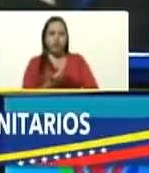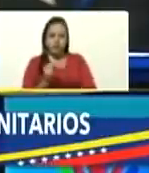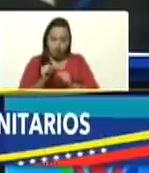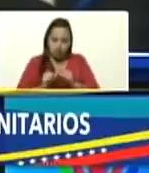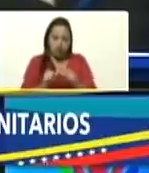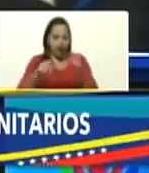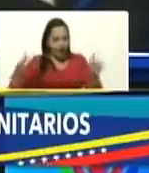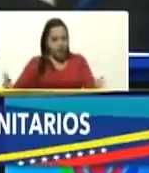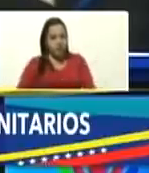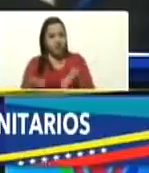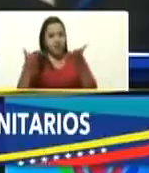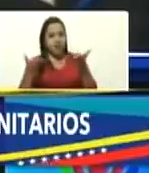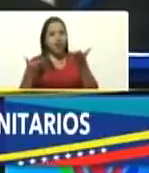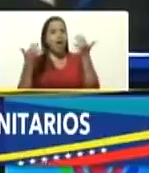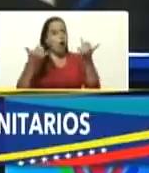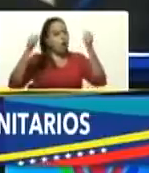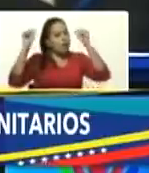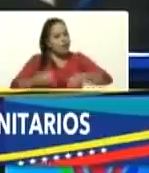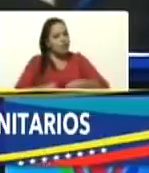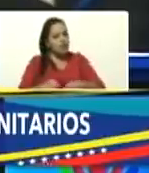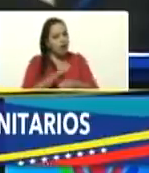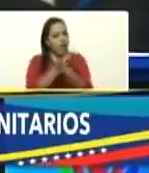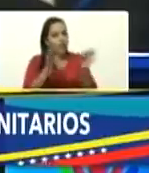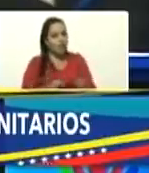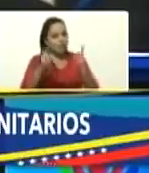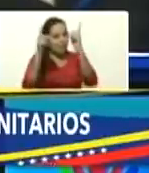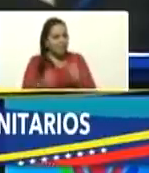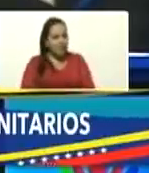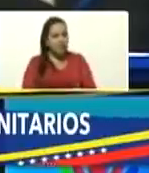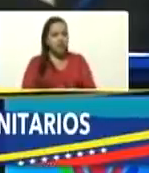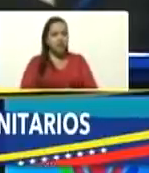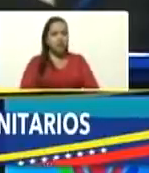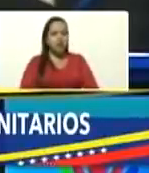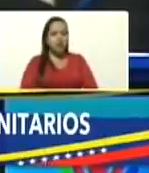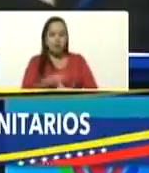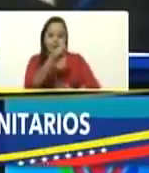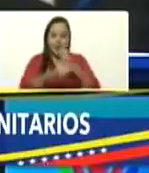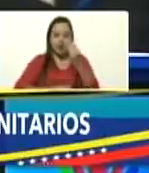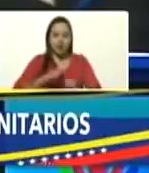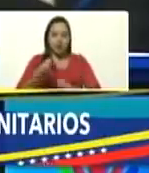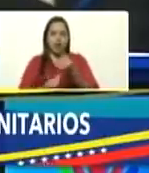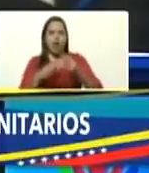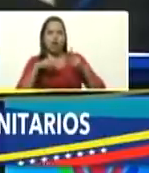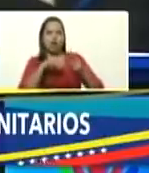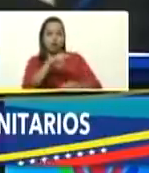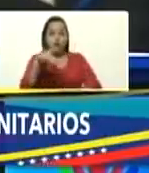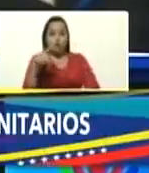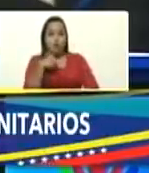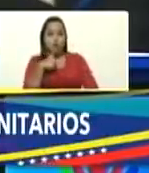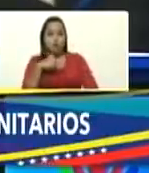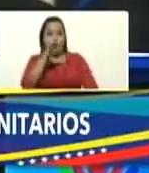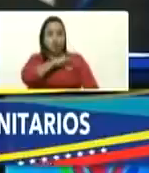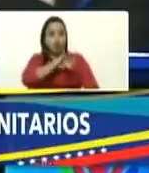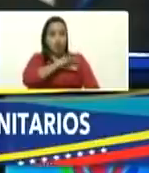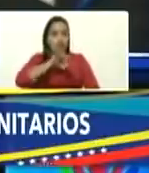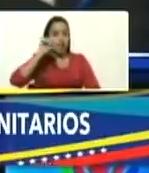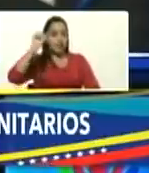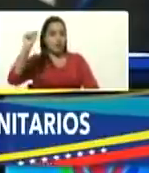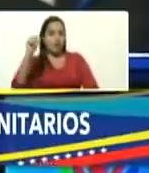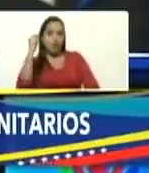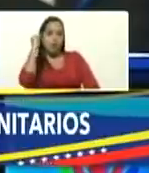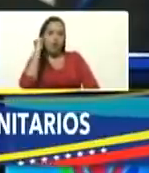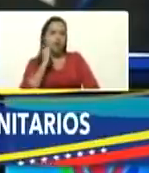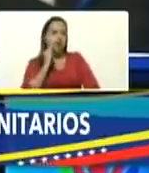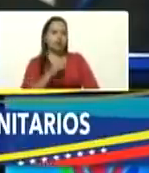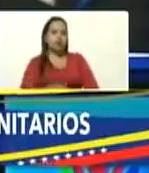avanzar ahora sí de manera decidida en la construcción de nuestro socialismo